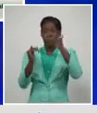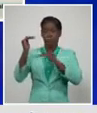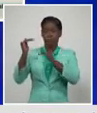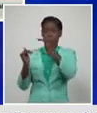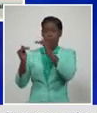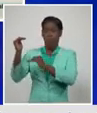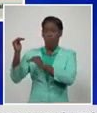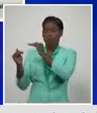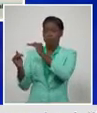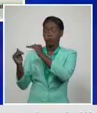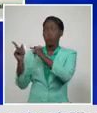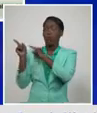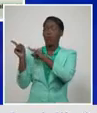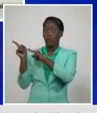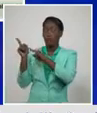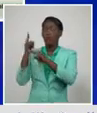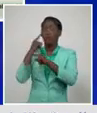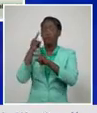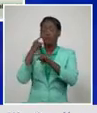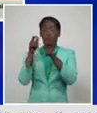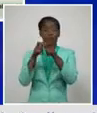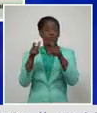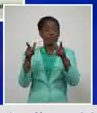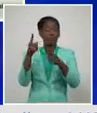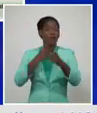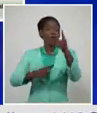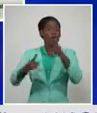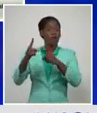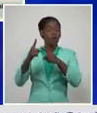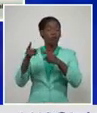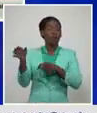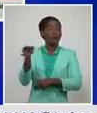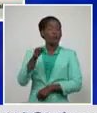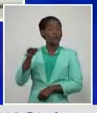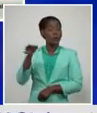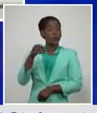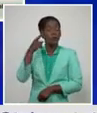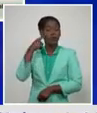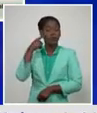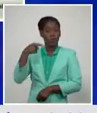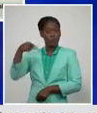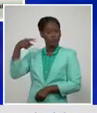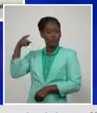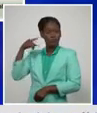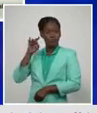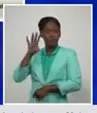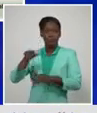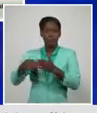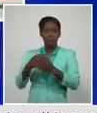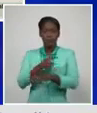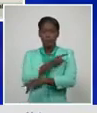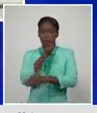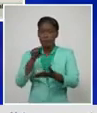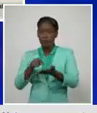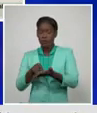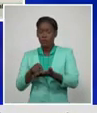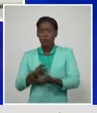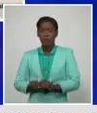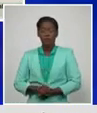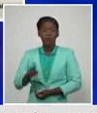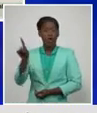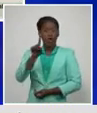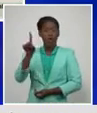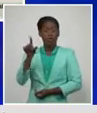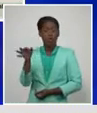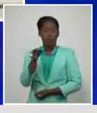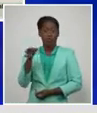50,6% de la incidencia de COVID-19 en los últimos 15 días, 11 de La Habana